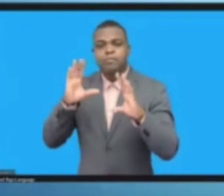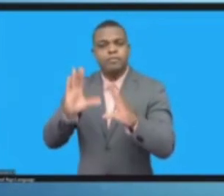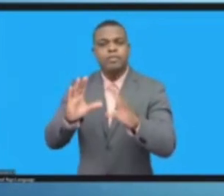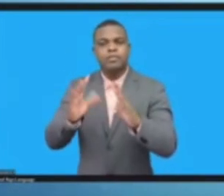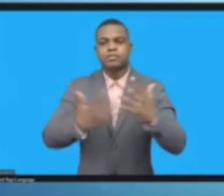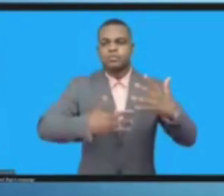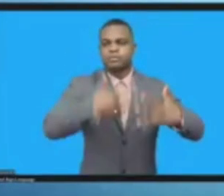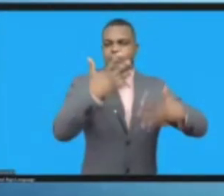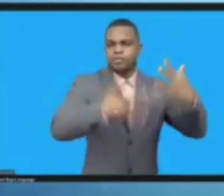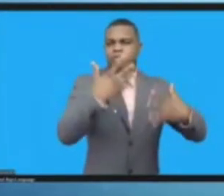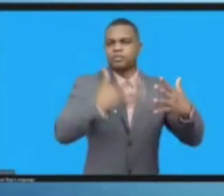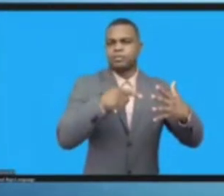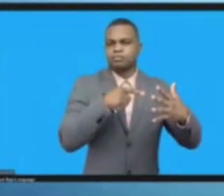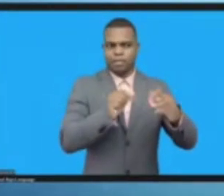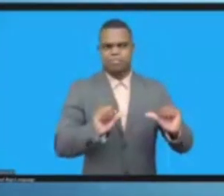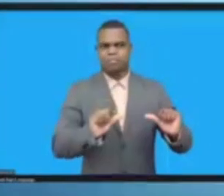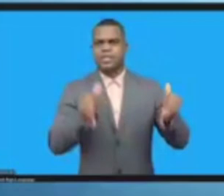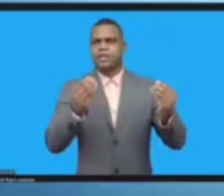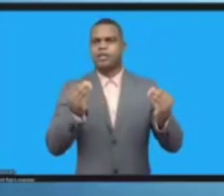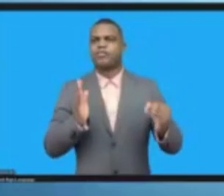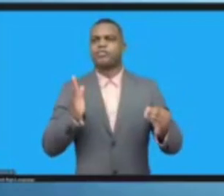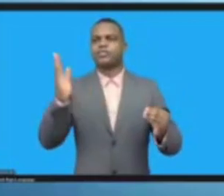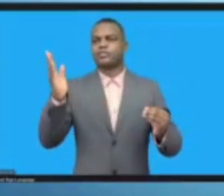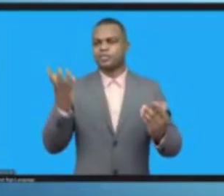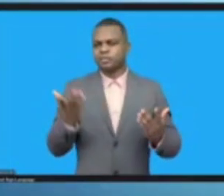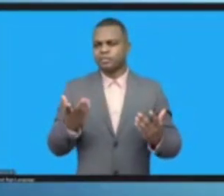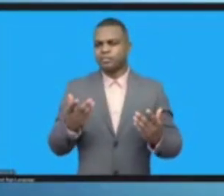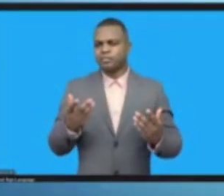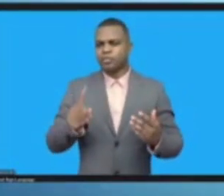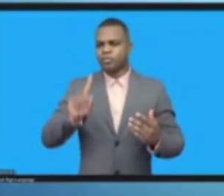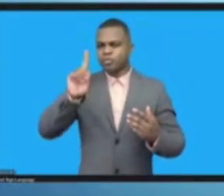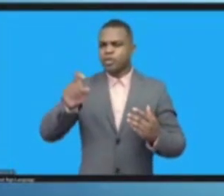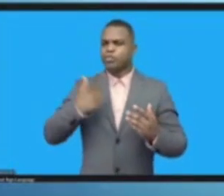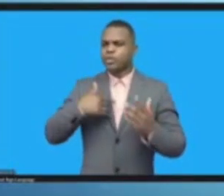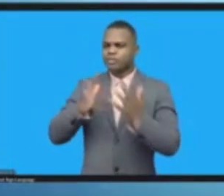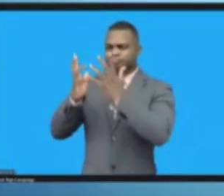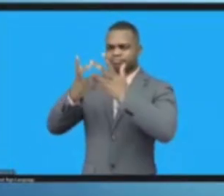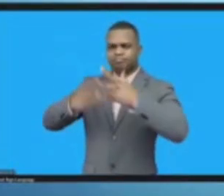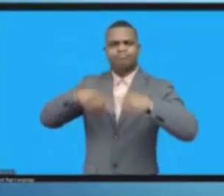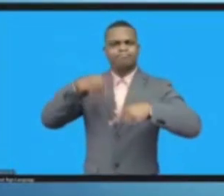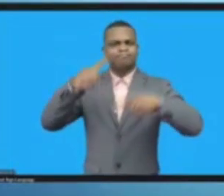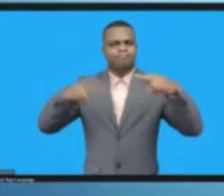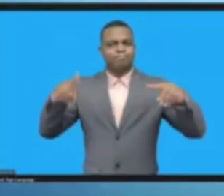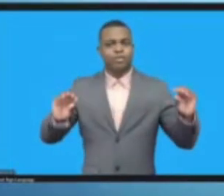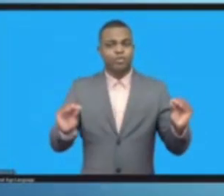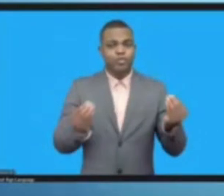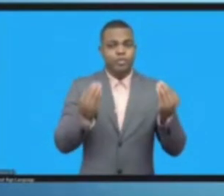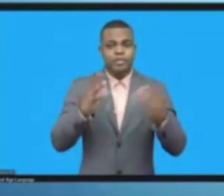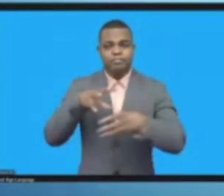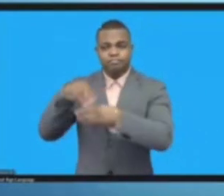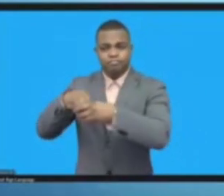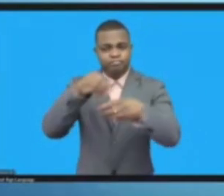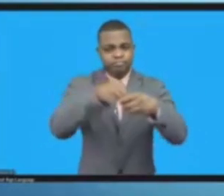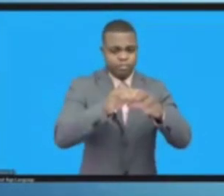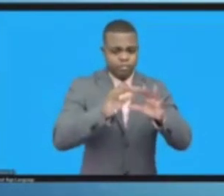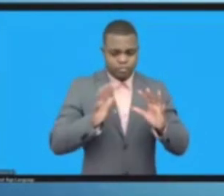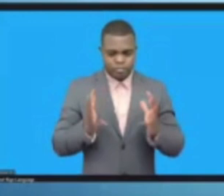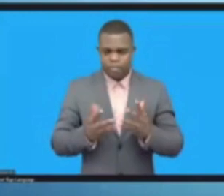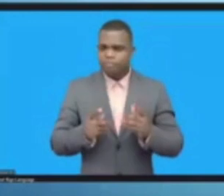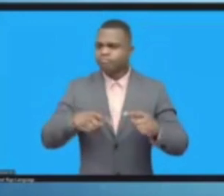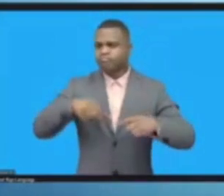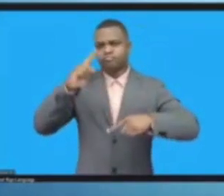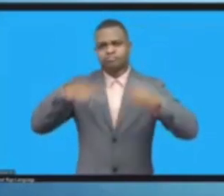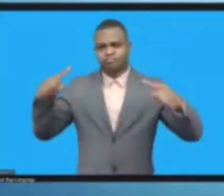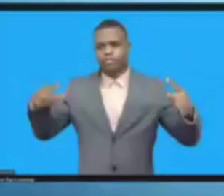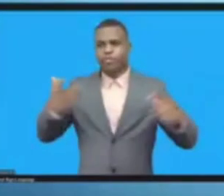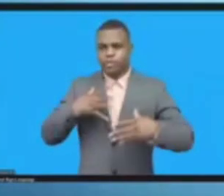muchas personas jóvenes en zonas Rurales y comunidades remotas todavía no están incluidas en el debate de la